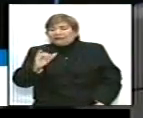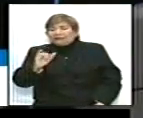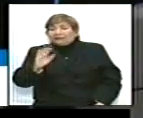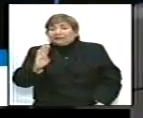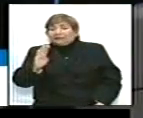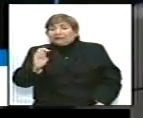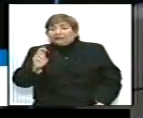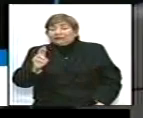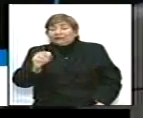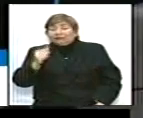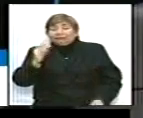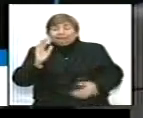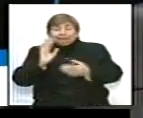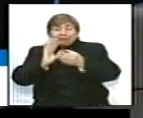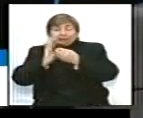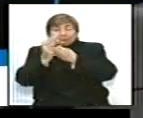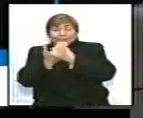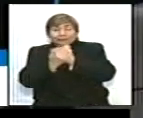esconde